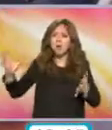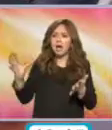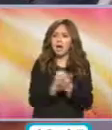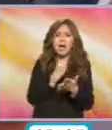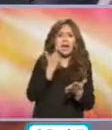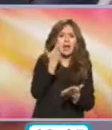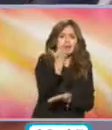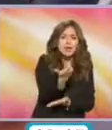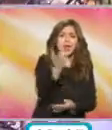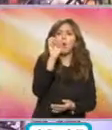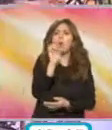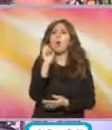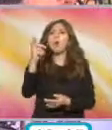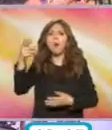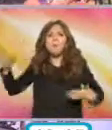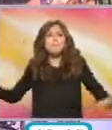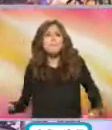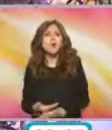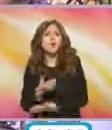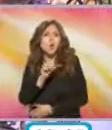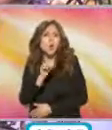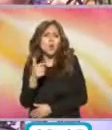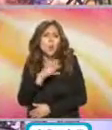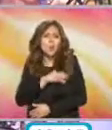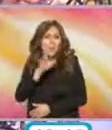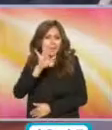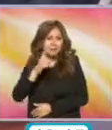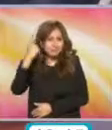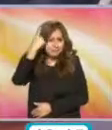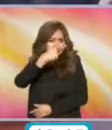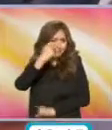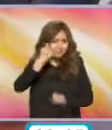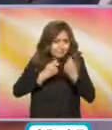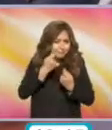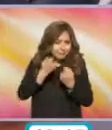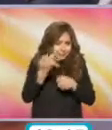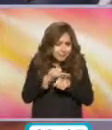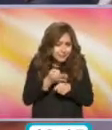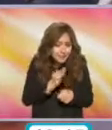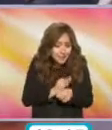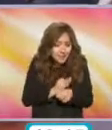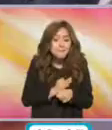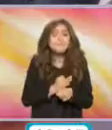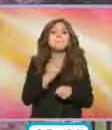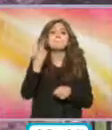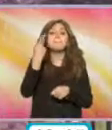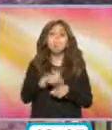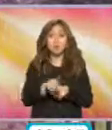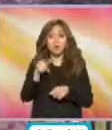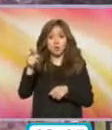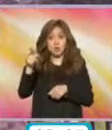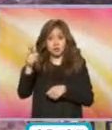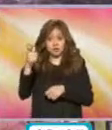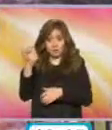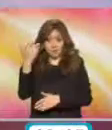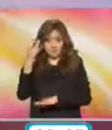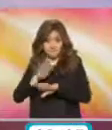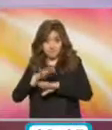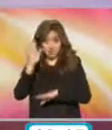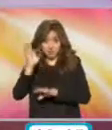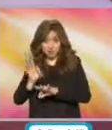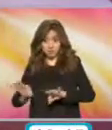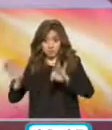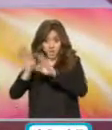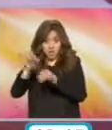Es una cosa espectacular y además es muy interesante, no tiene que ver el nivel socioeconómico, el nivel